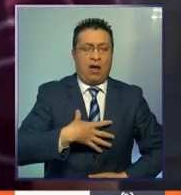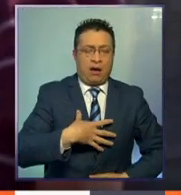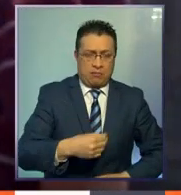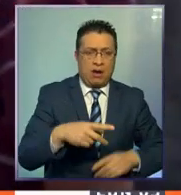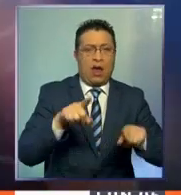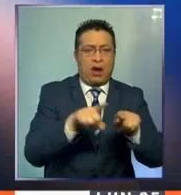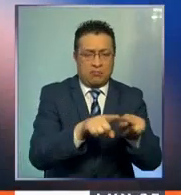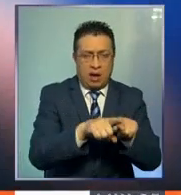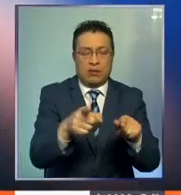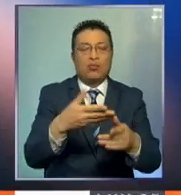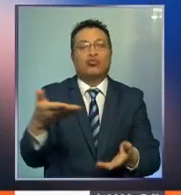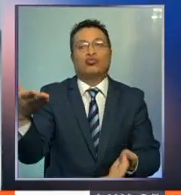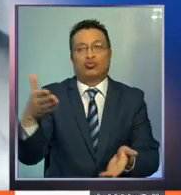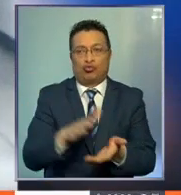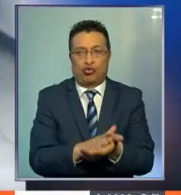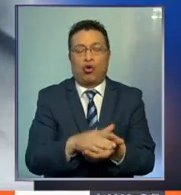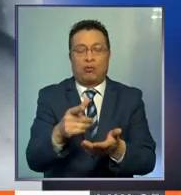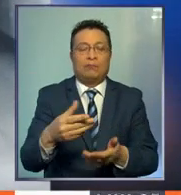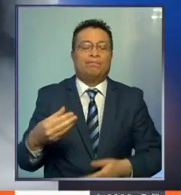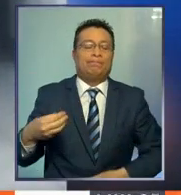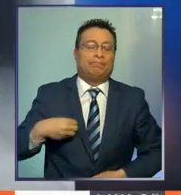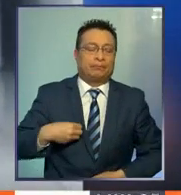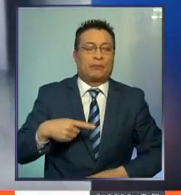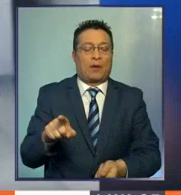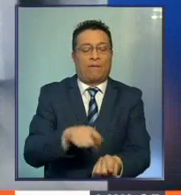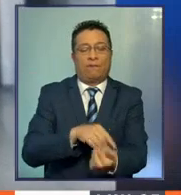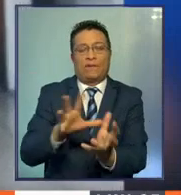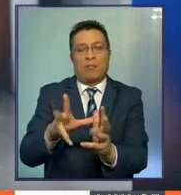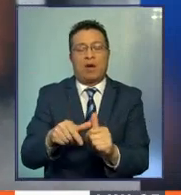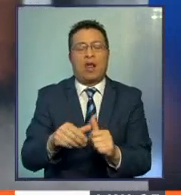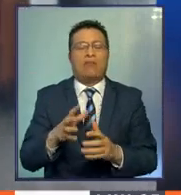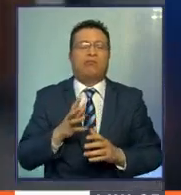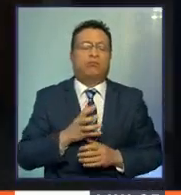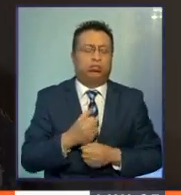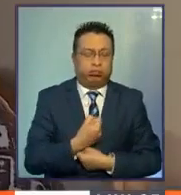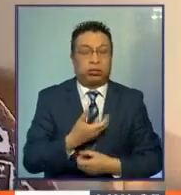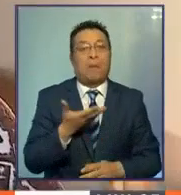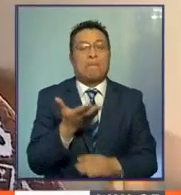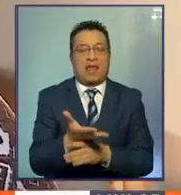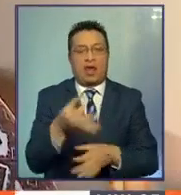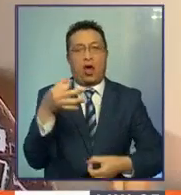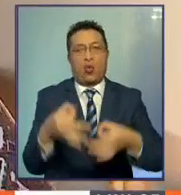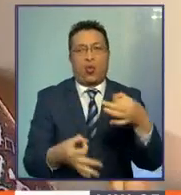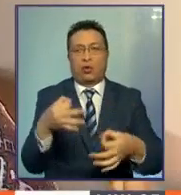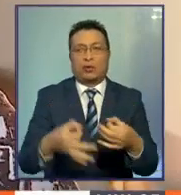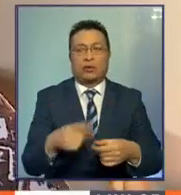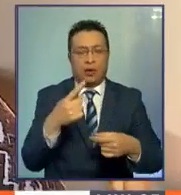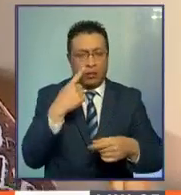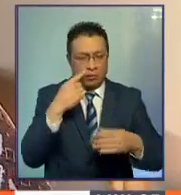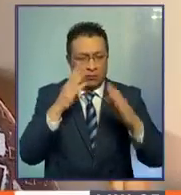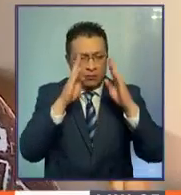de manera trágica, y una familia destruida que hoy busca justicia. Era atento,